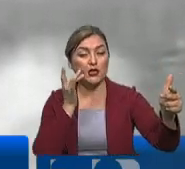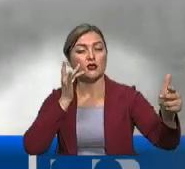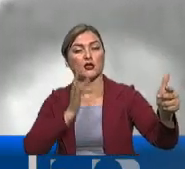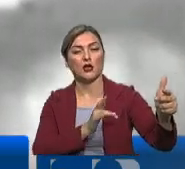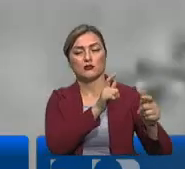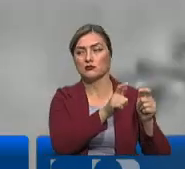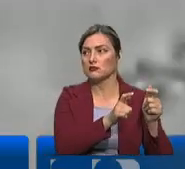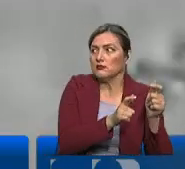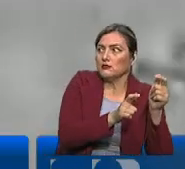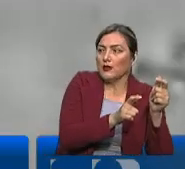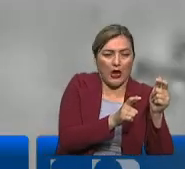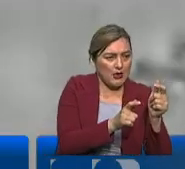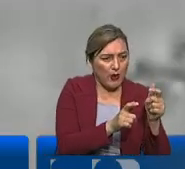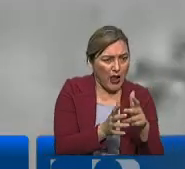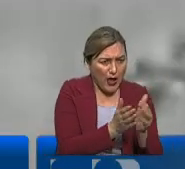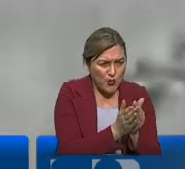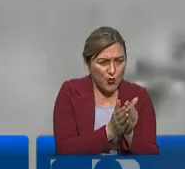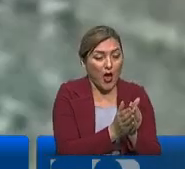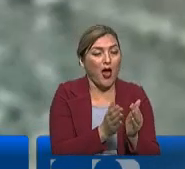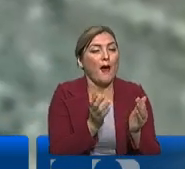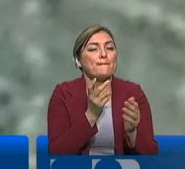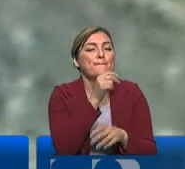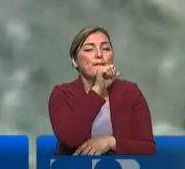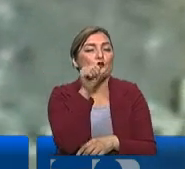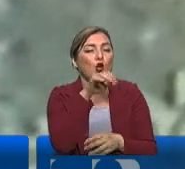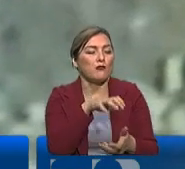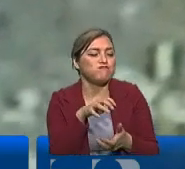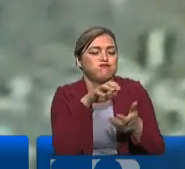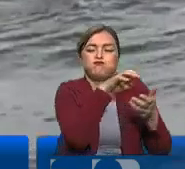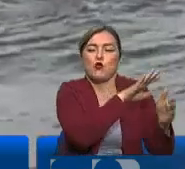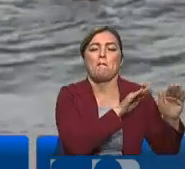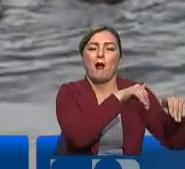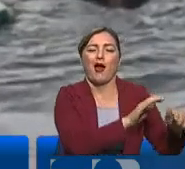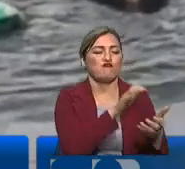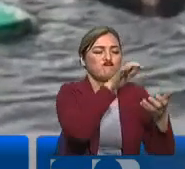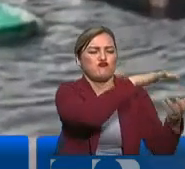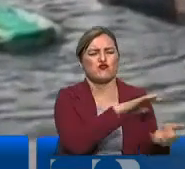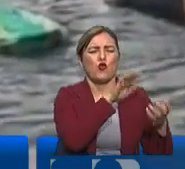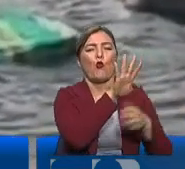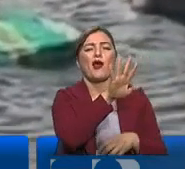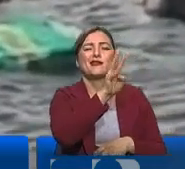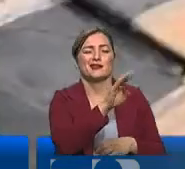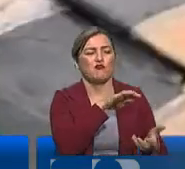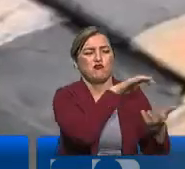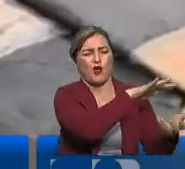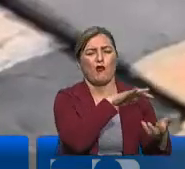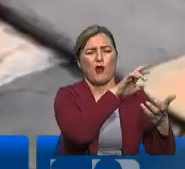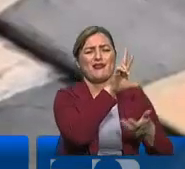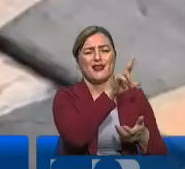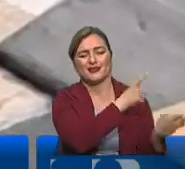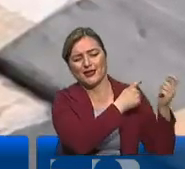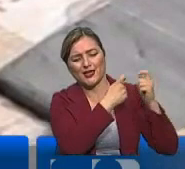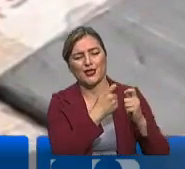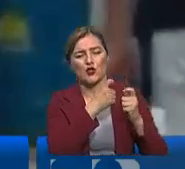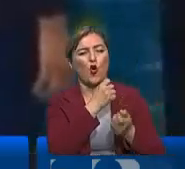al percatarse de la presencia de los uniformados, se deshicieron de su carga y huyeron, dejando en el agua 46 sacos y 3 saquillos